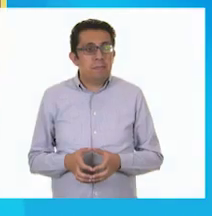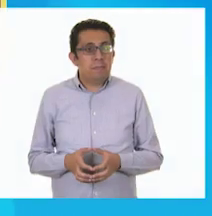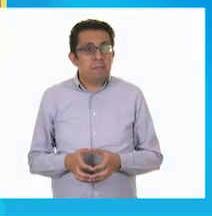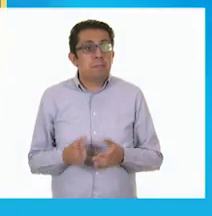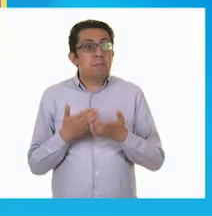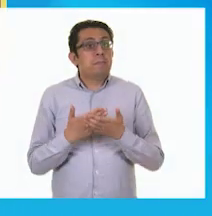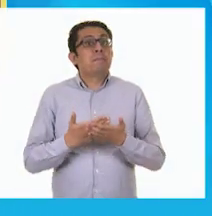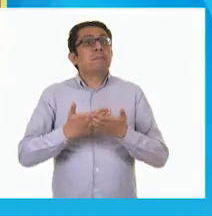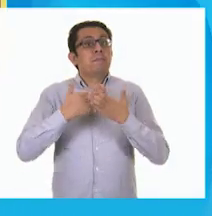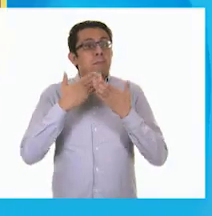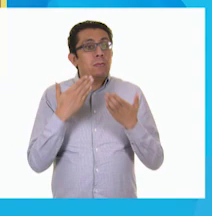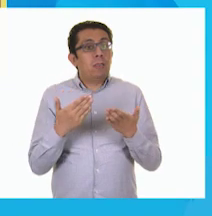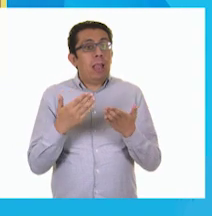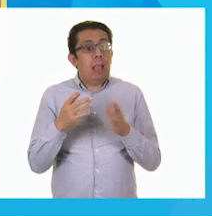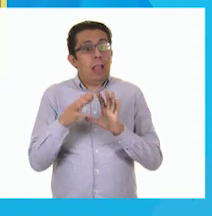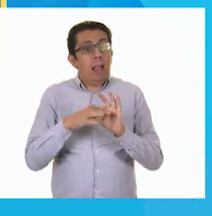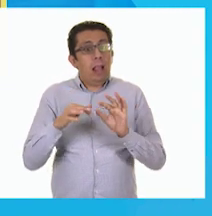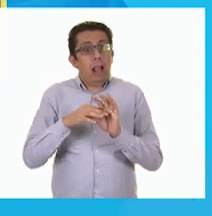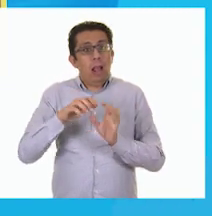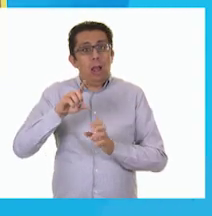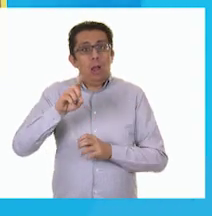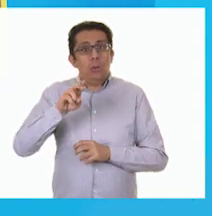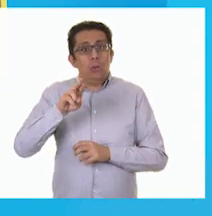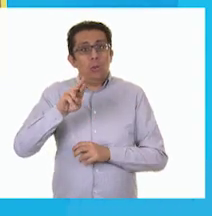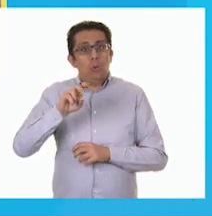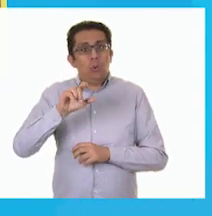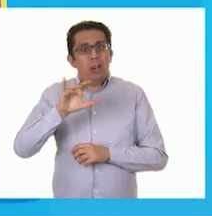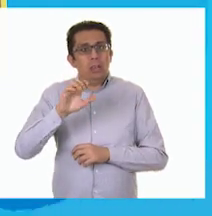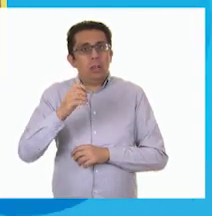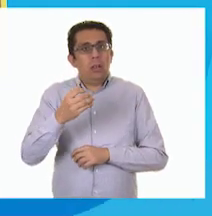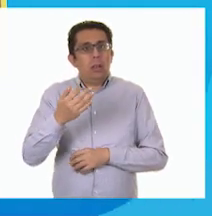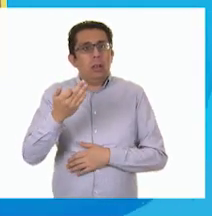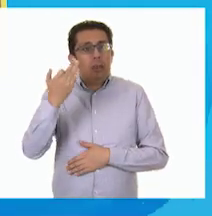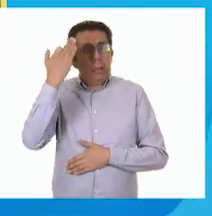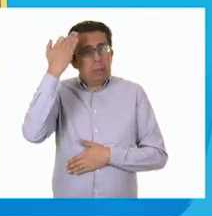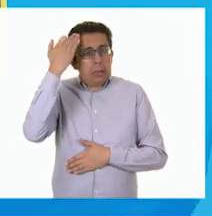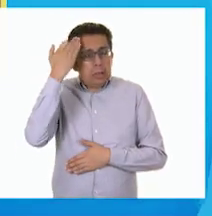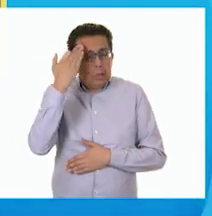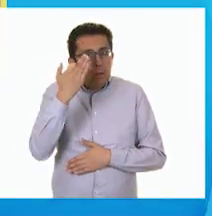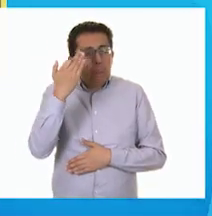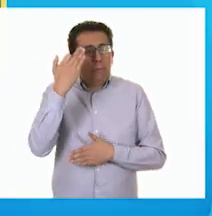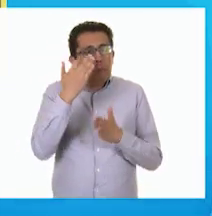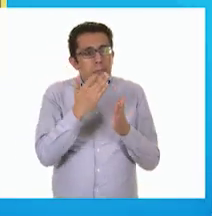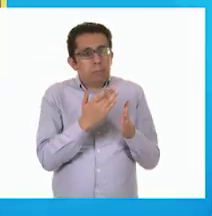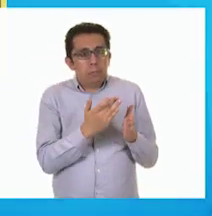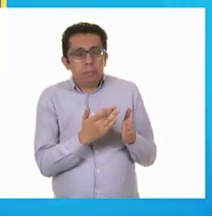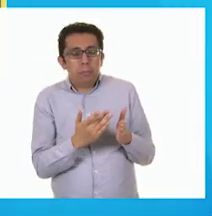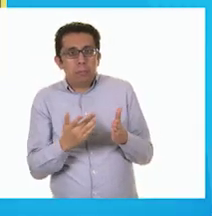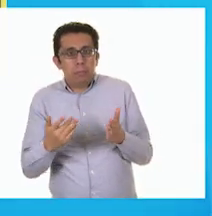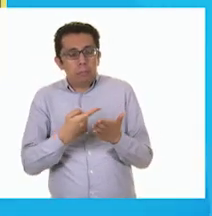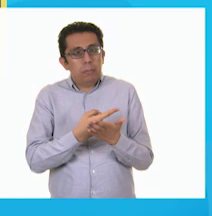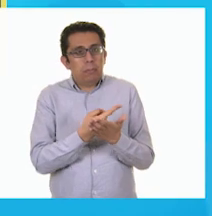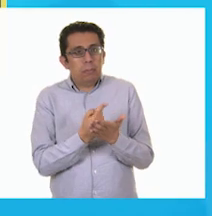Ahora vamos con la duración. La duración normal de las notas es la siguiente.